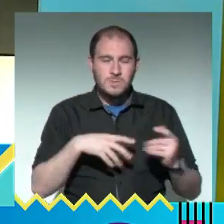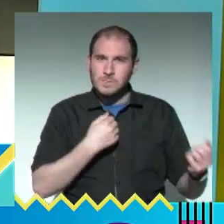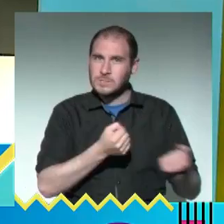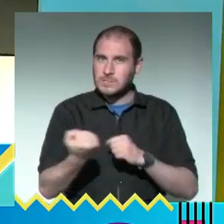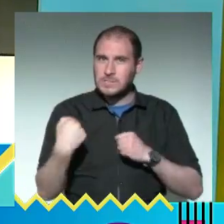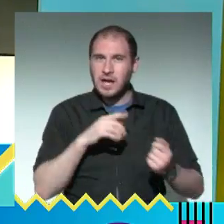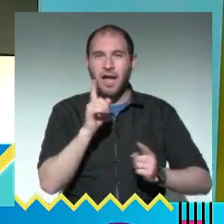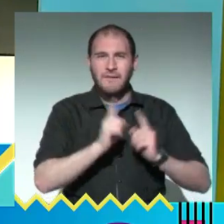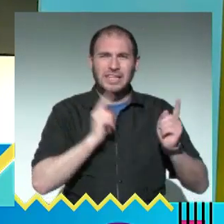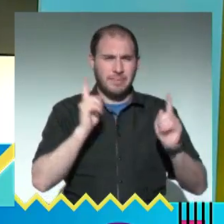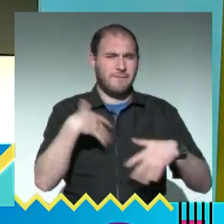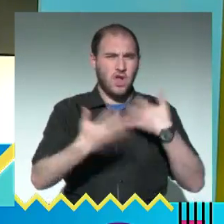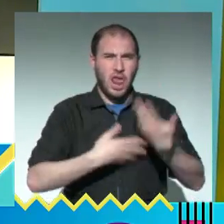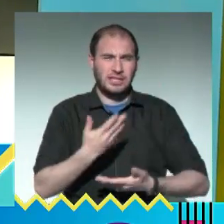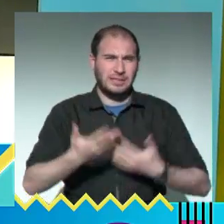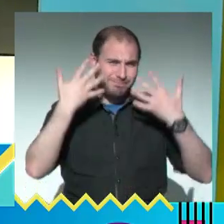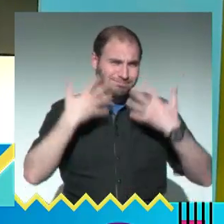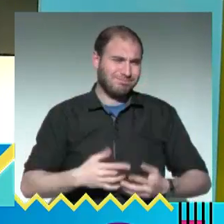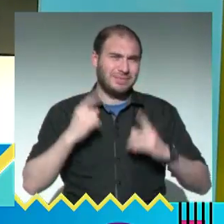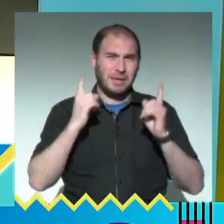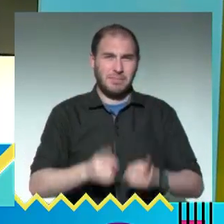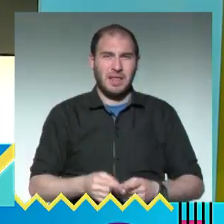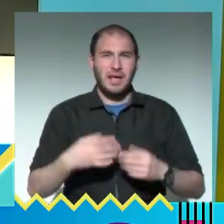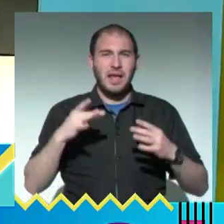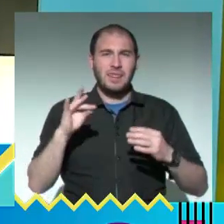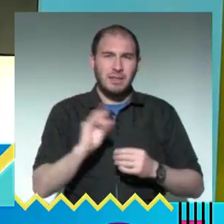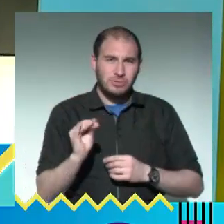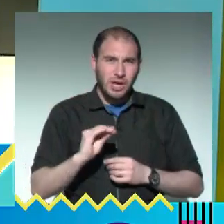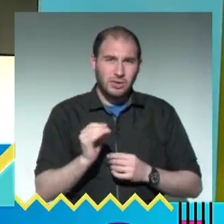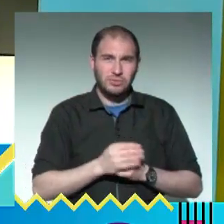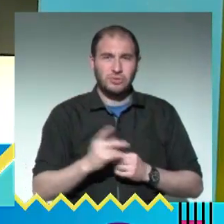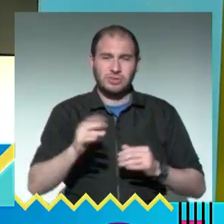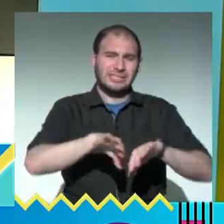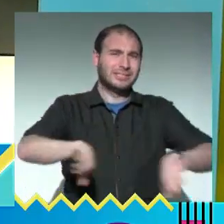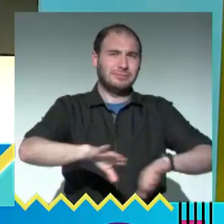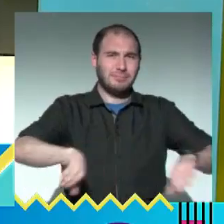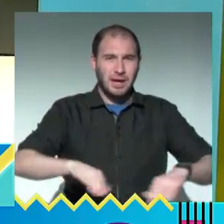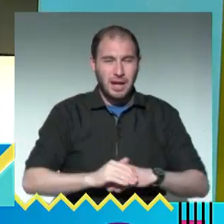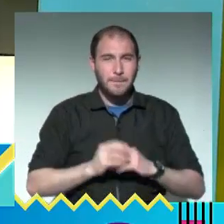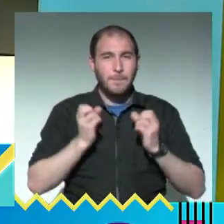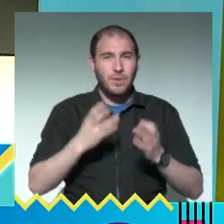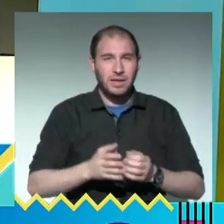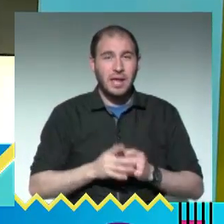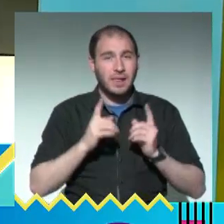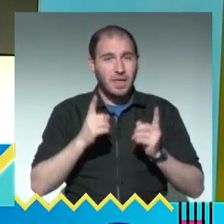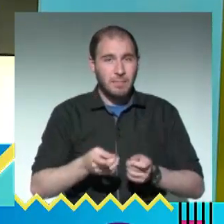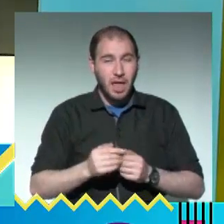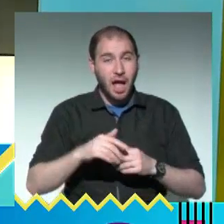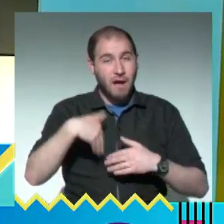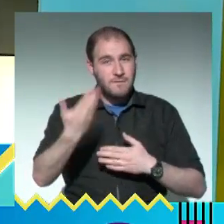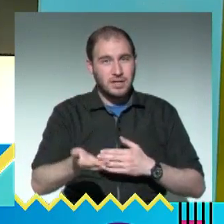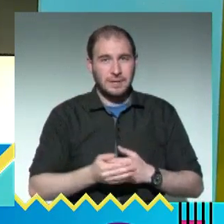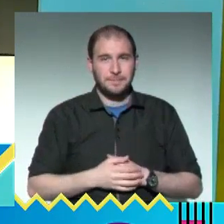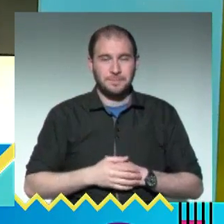tensión, por momentos hasta violencia física, podría decirse, diputados que habían tenido que ser separados. ¿Por qué? Porque también afuera,